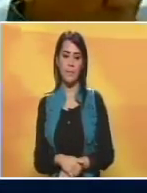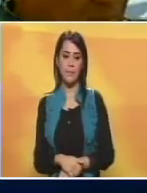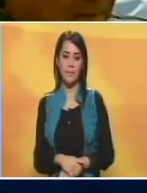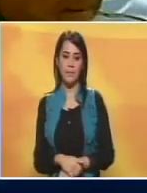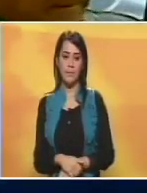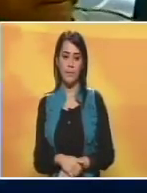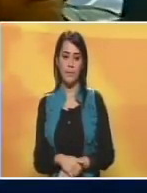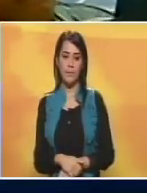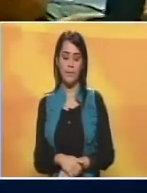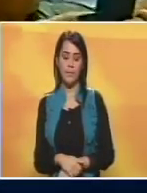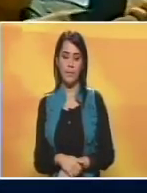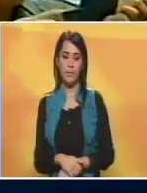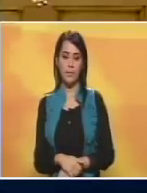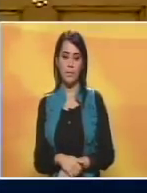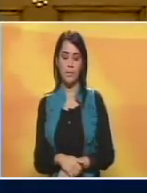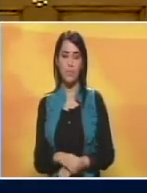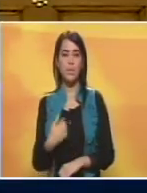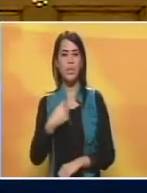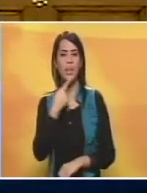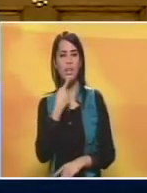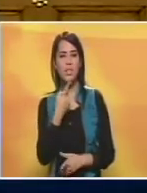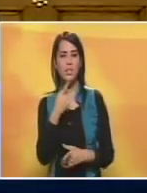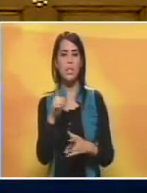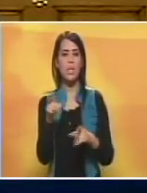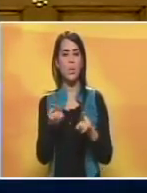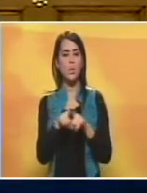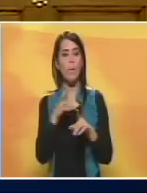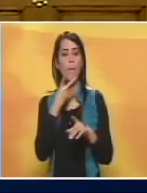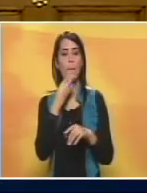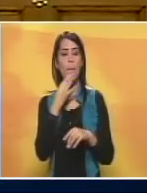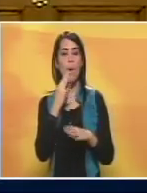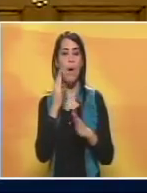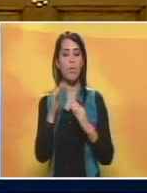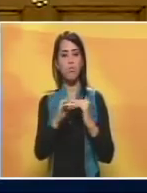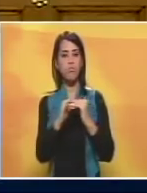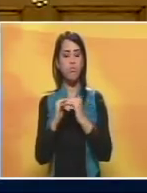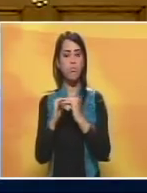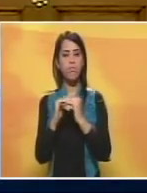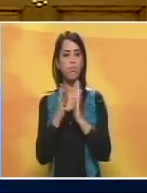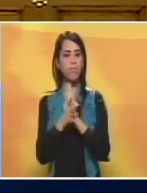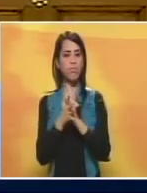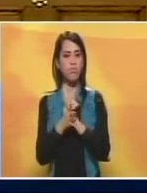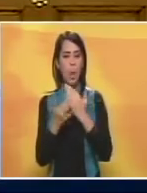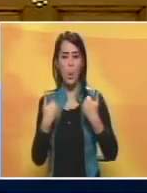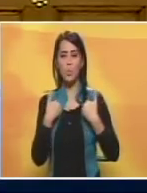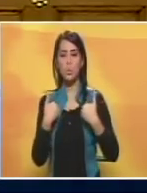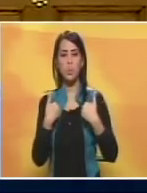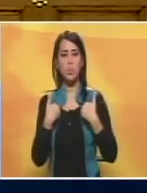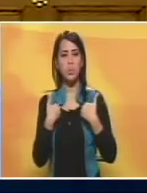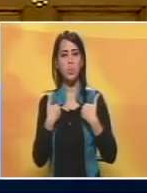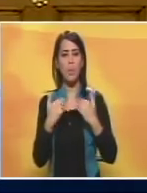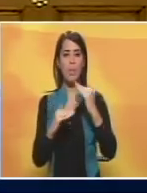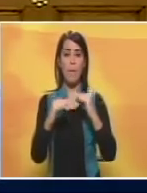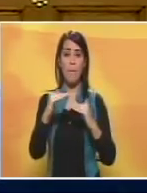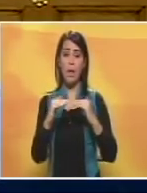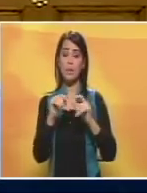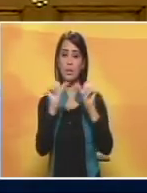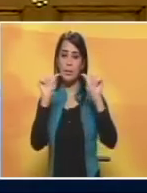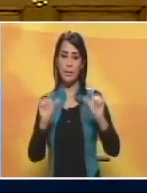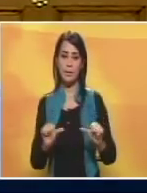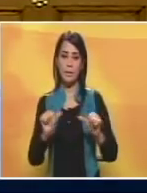los marcadores llamados paralelos para afectar y desestabilizar nuestro